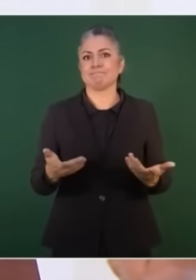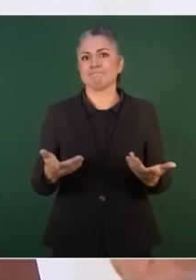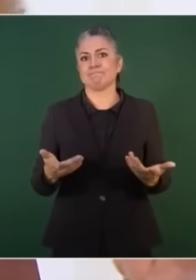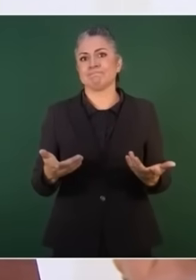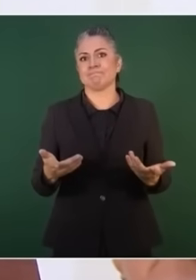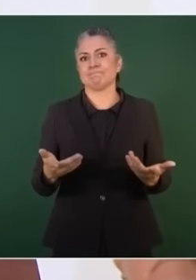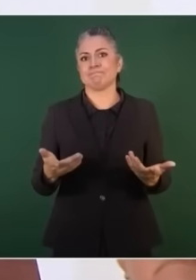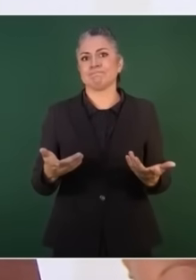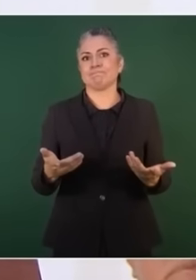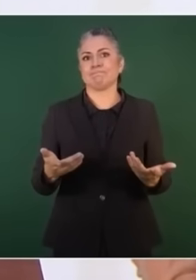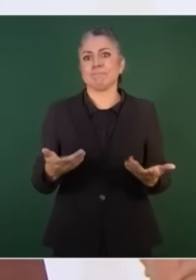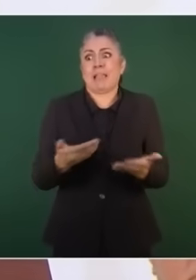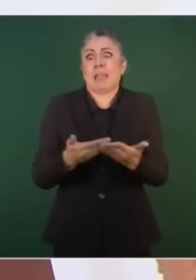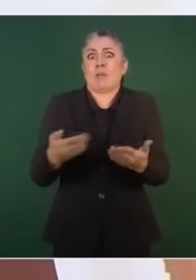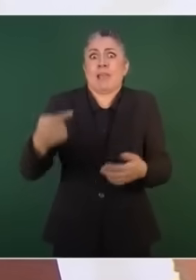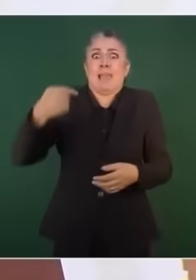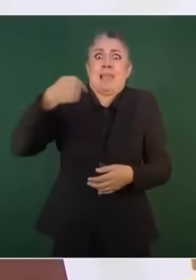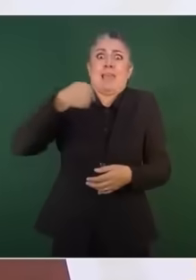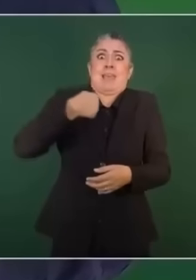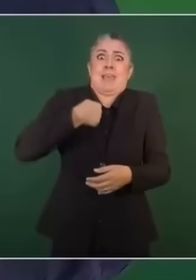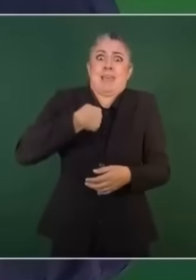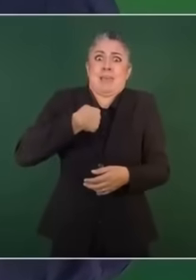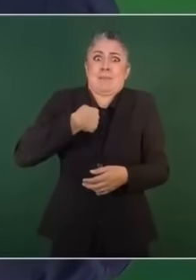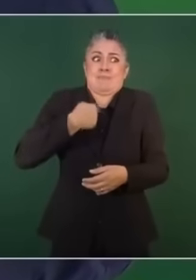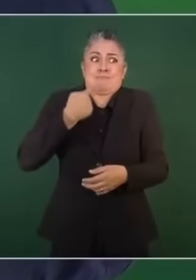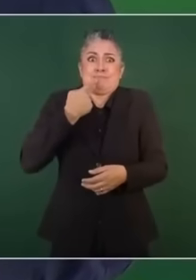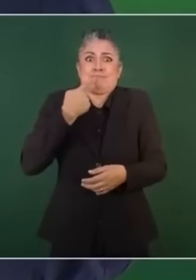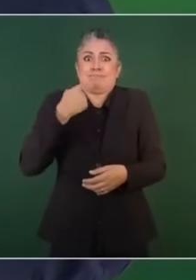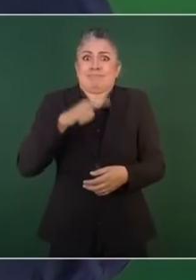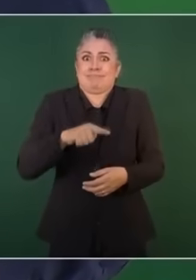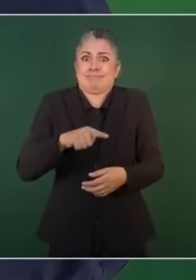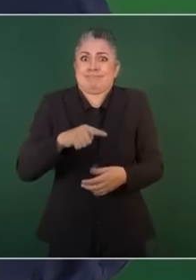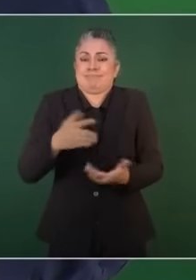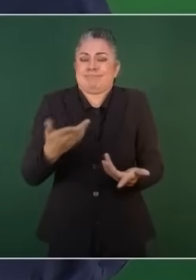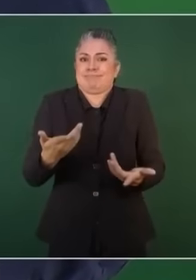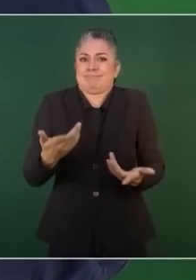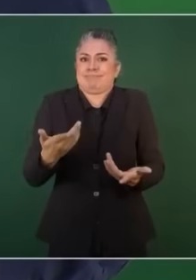y me están acusando a mí.